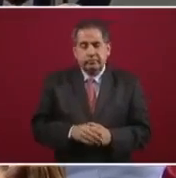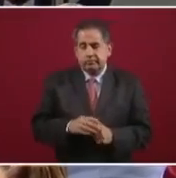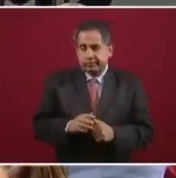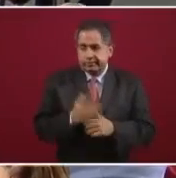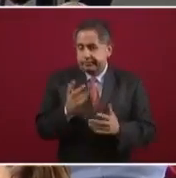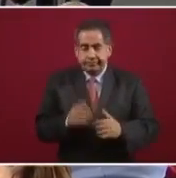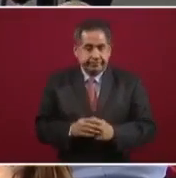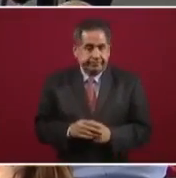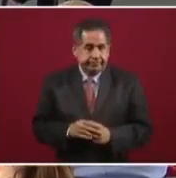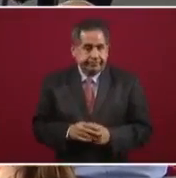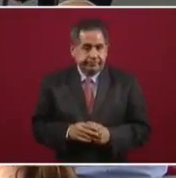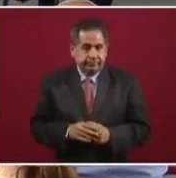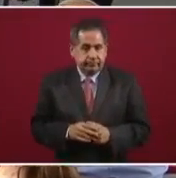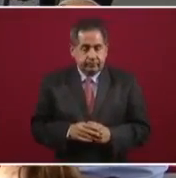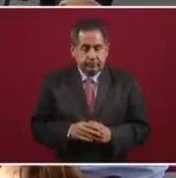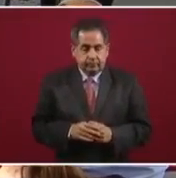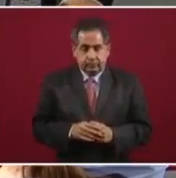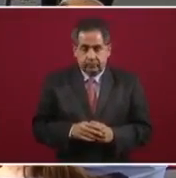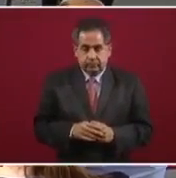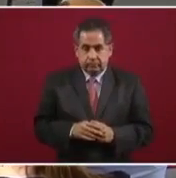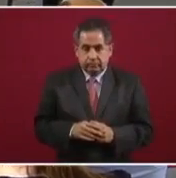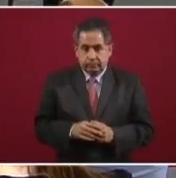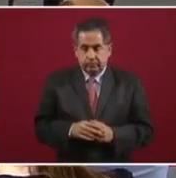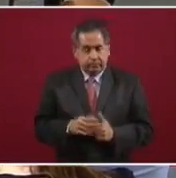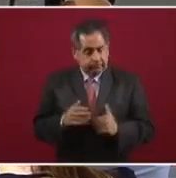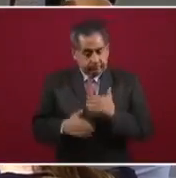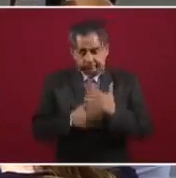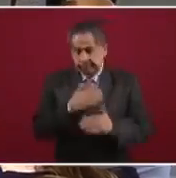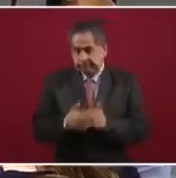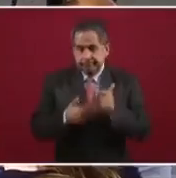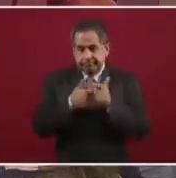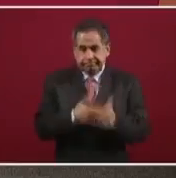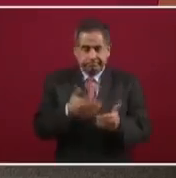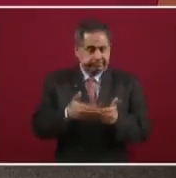porque vamos a ir